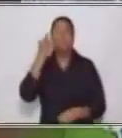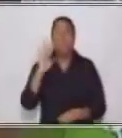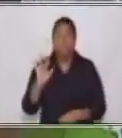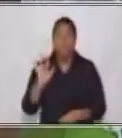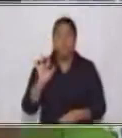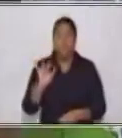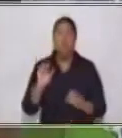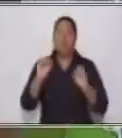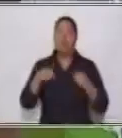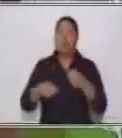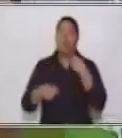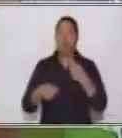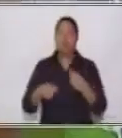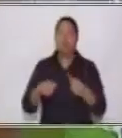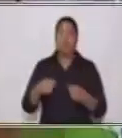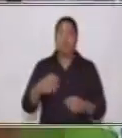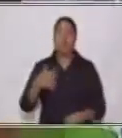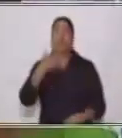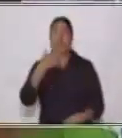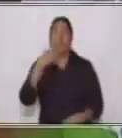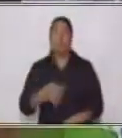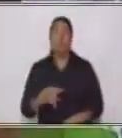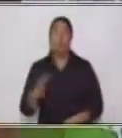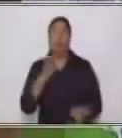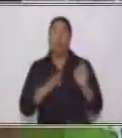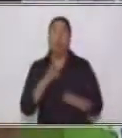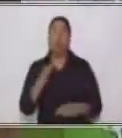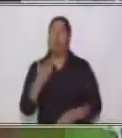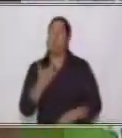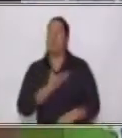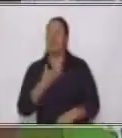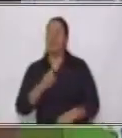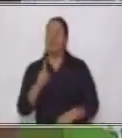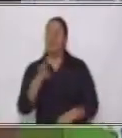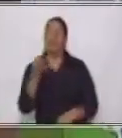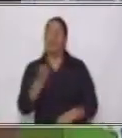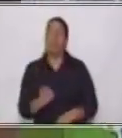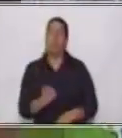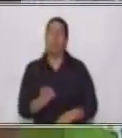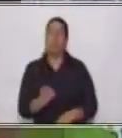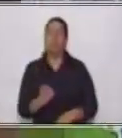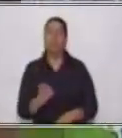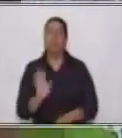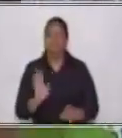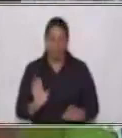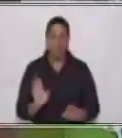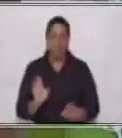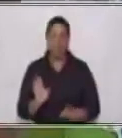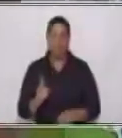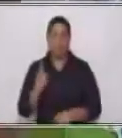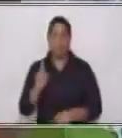verdaderos o falsos. Luego, como te indiqué, la conclusión es la última